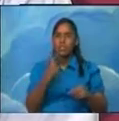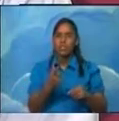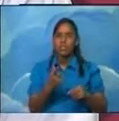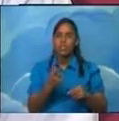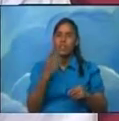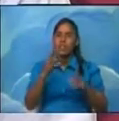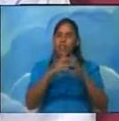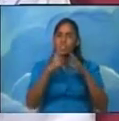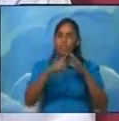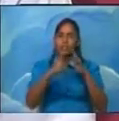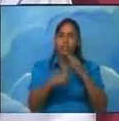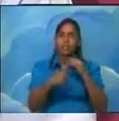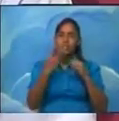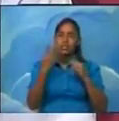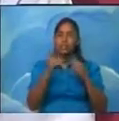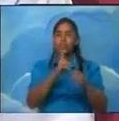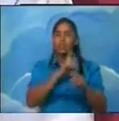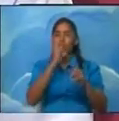la categoría